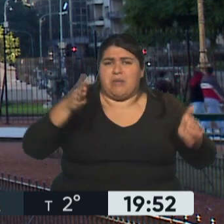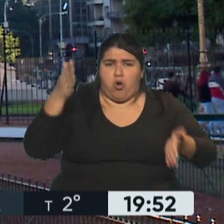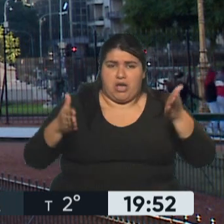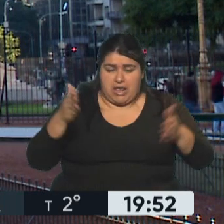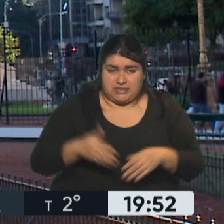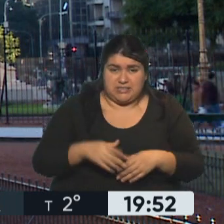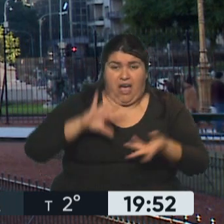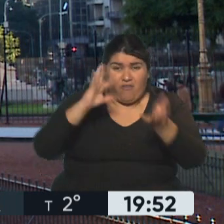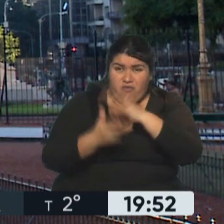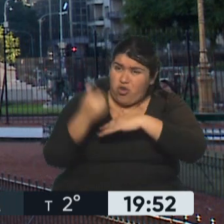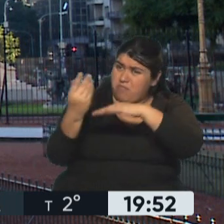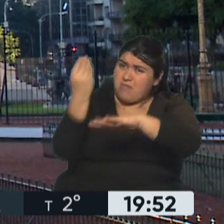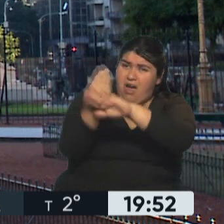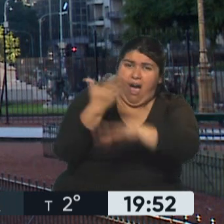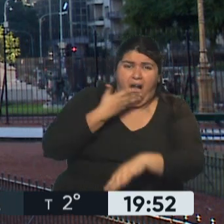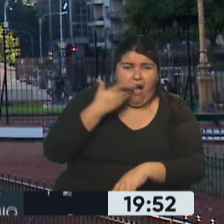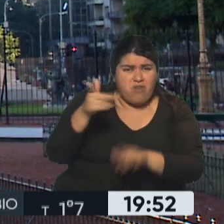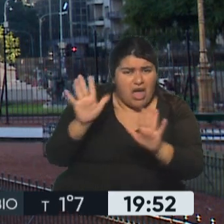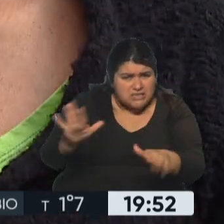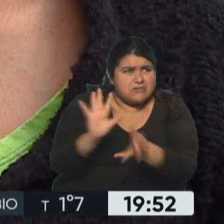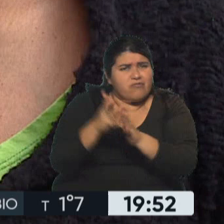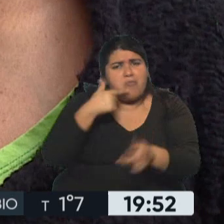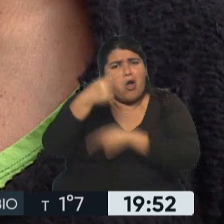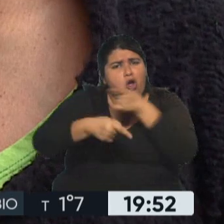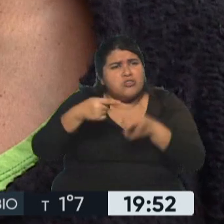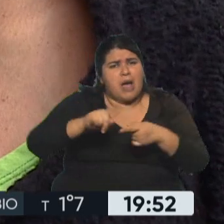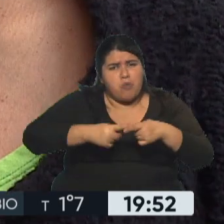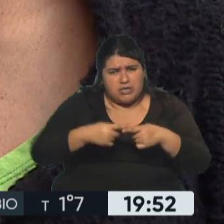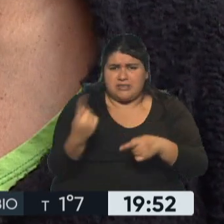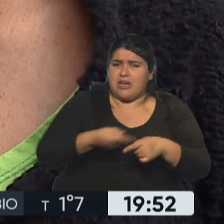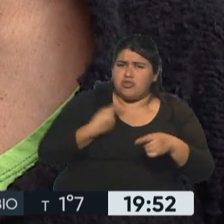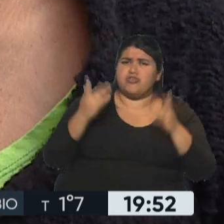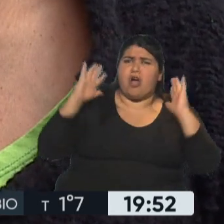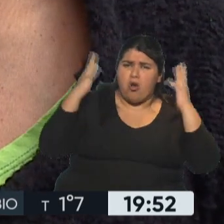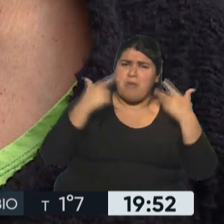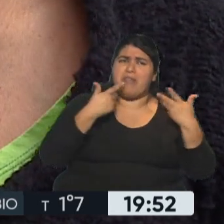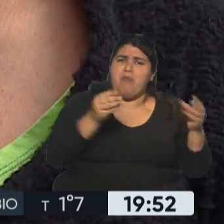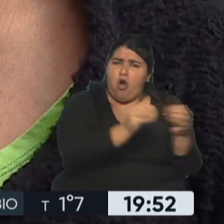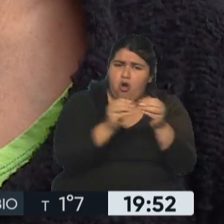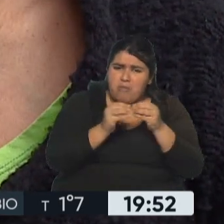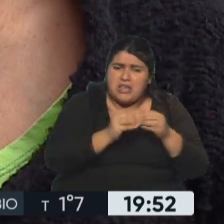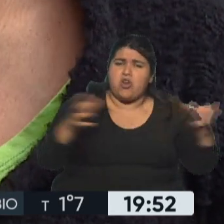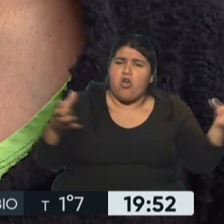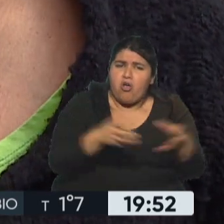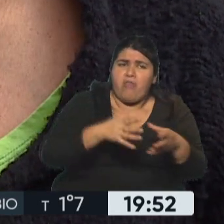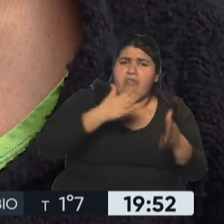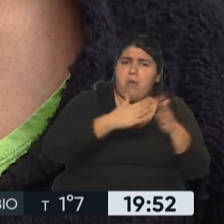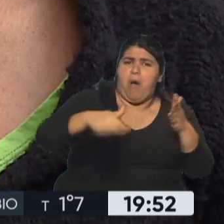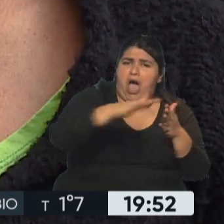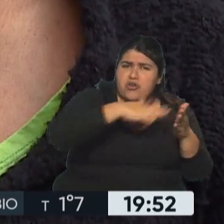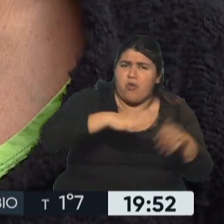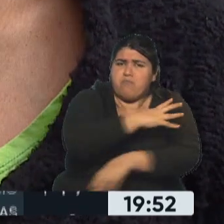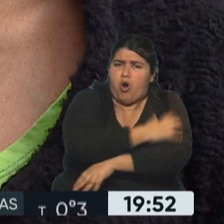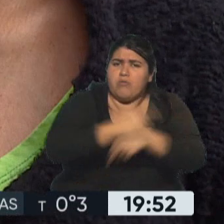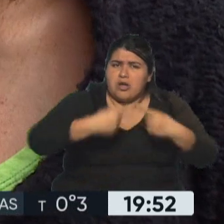inclusive desde la política hablan mal de la política. Hay que aplaudir a nuestros compañeros y compañeras de los barrios populares y no